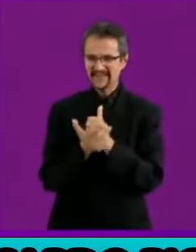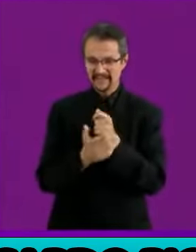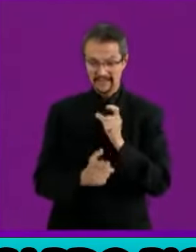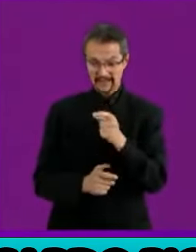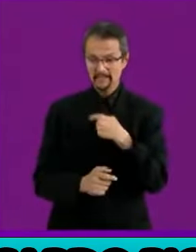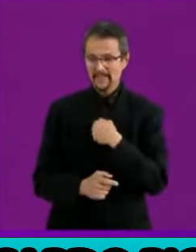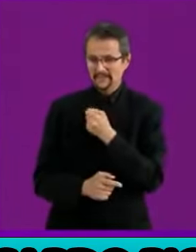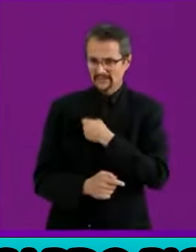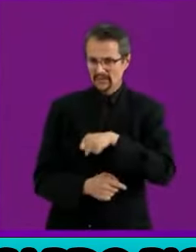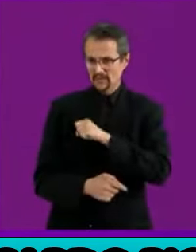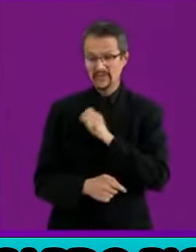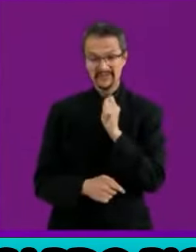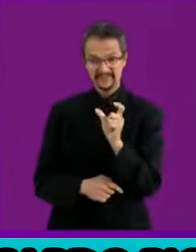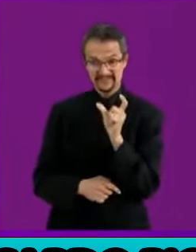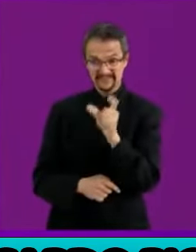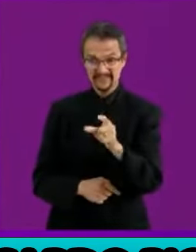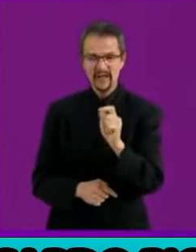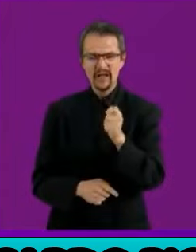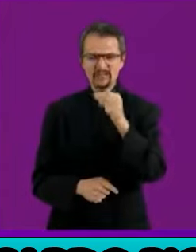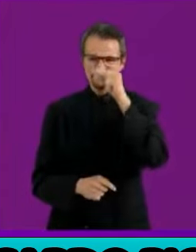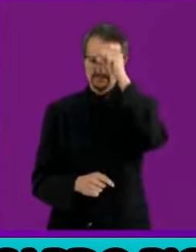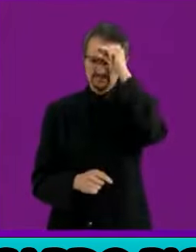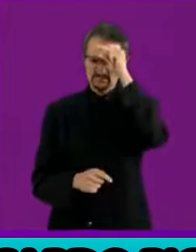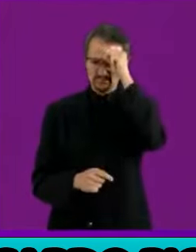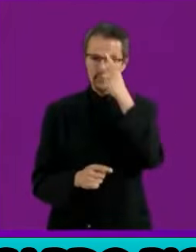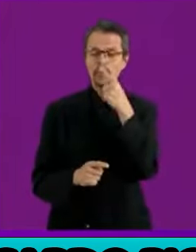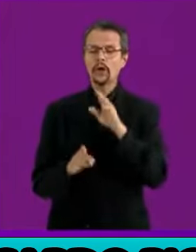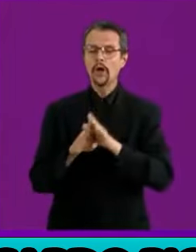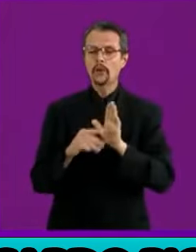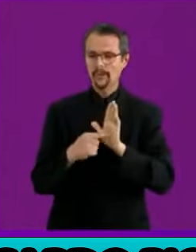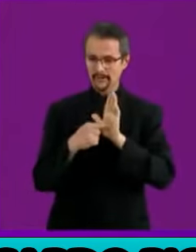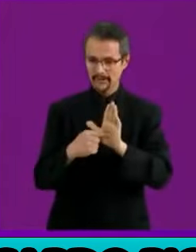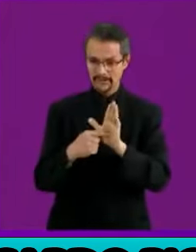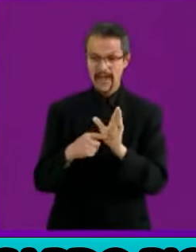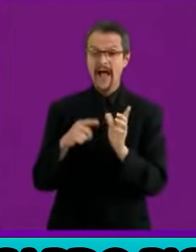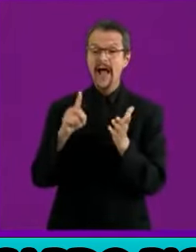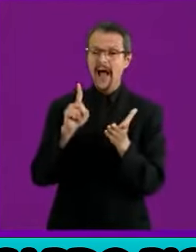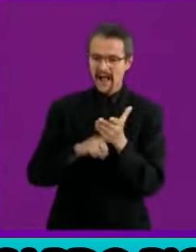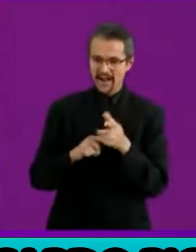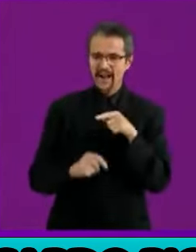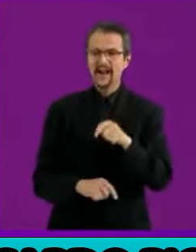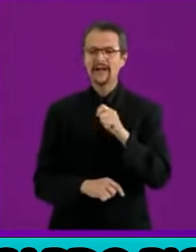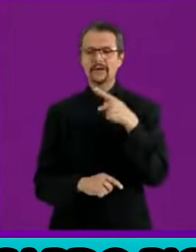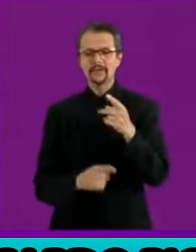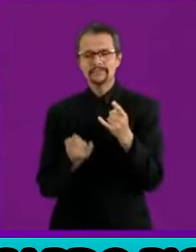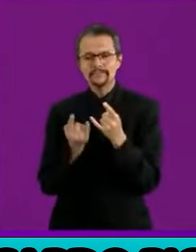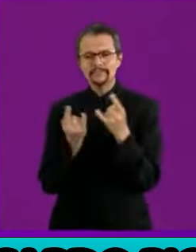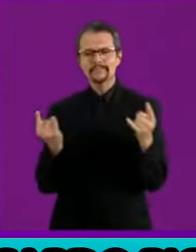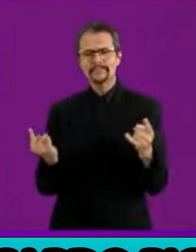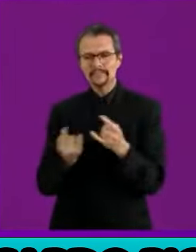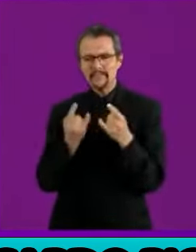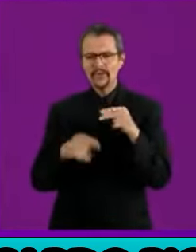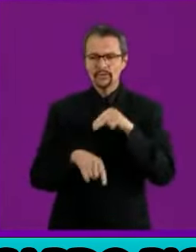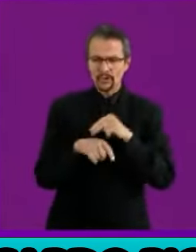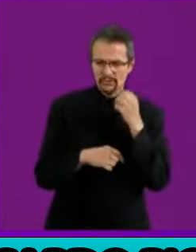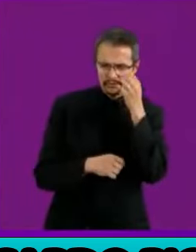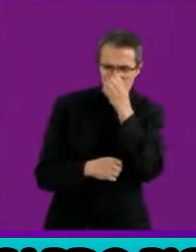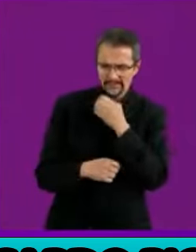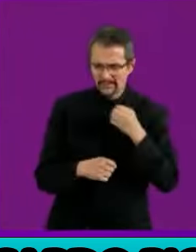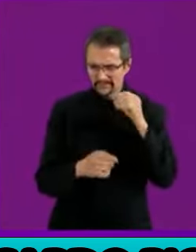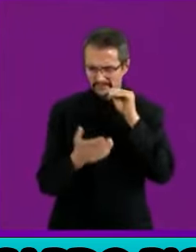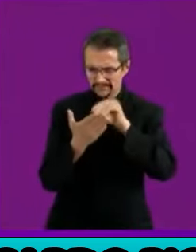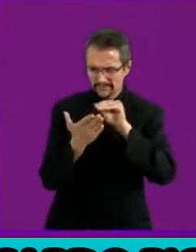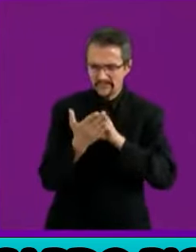inteligente, inclusive aquí está el historial médico del paciente, podrán ir a un médico público o privado, ni modo. Ante